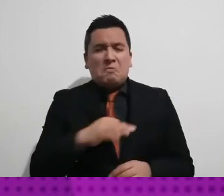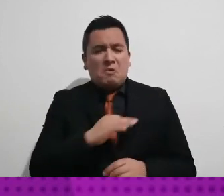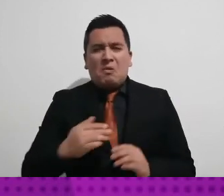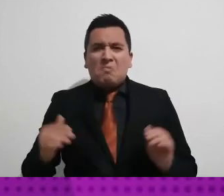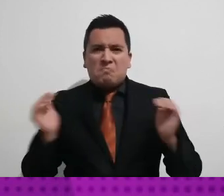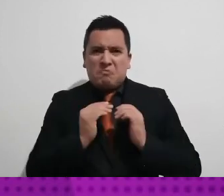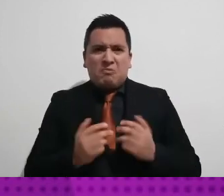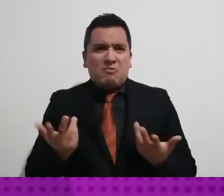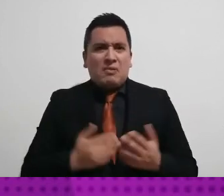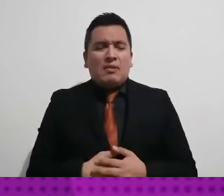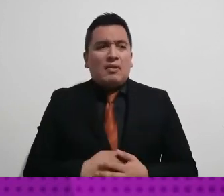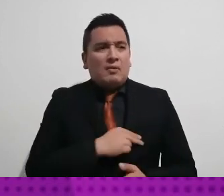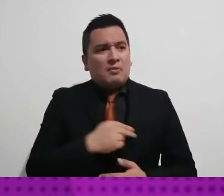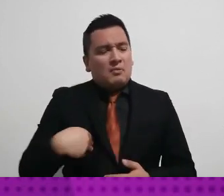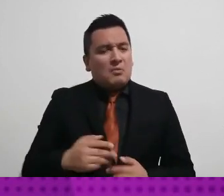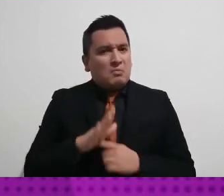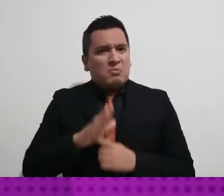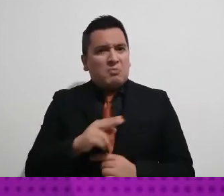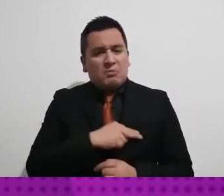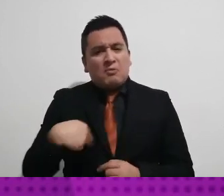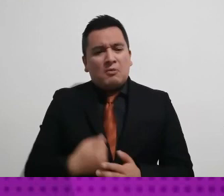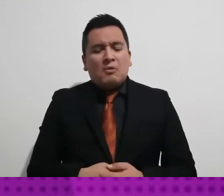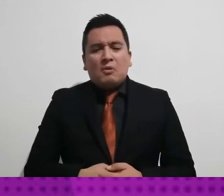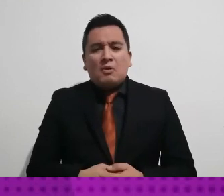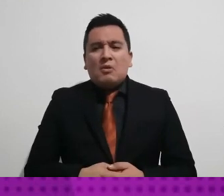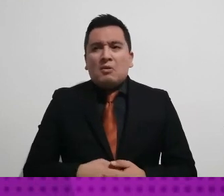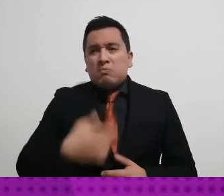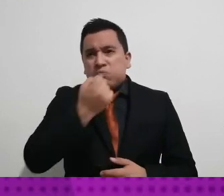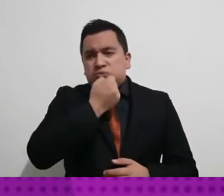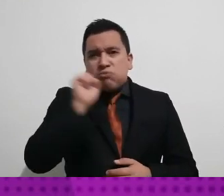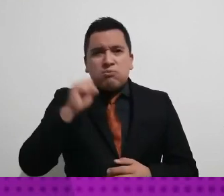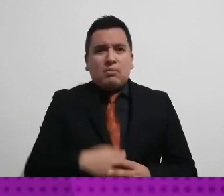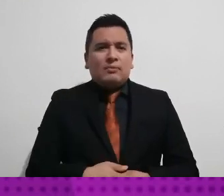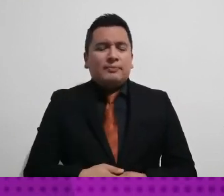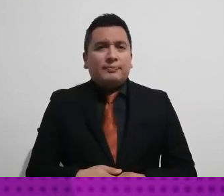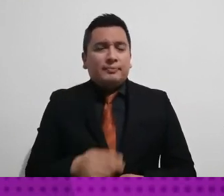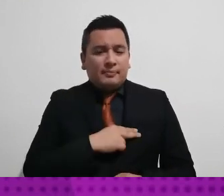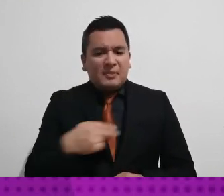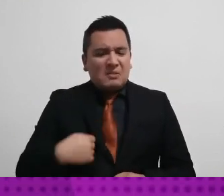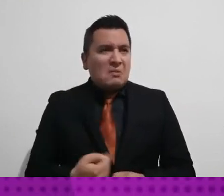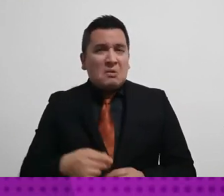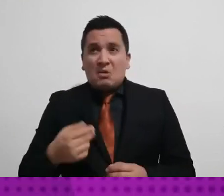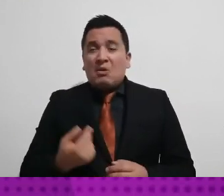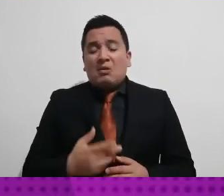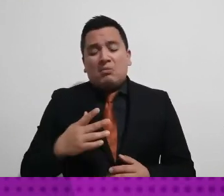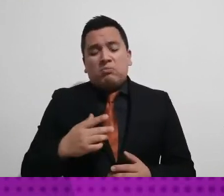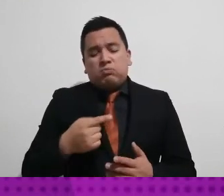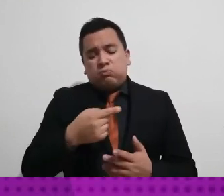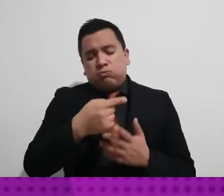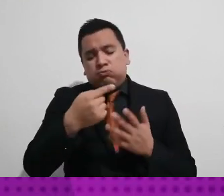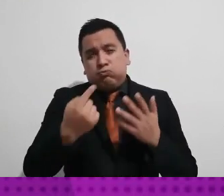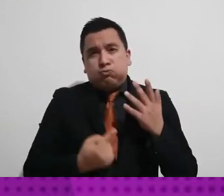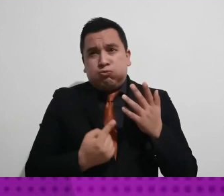los retos que se nos presenten, que hemos demostrado que somos un instituto profesional, que cumple a